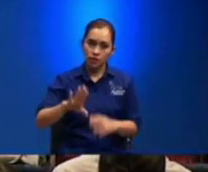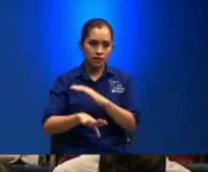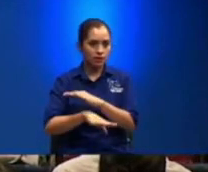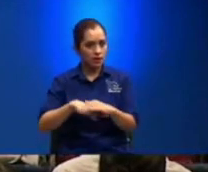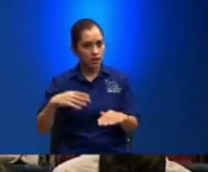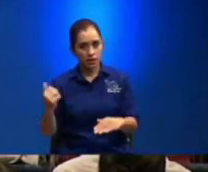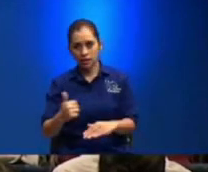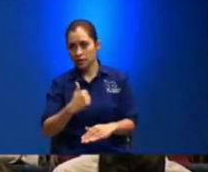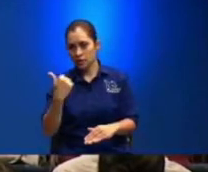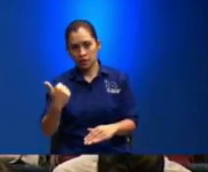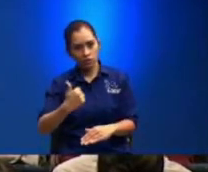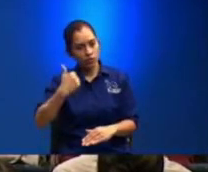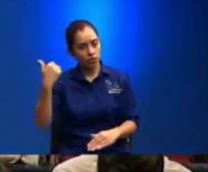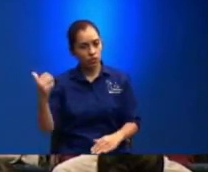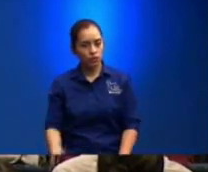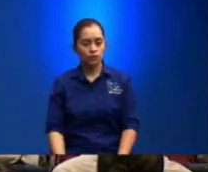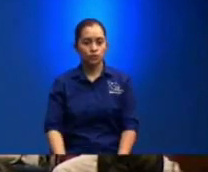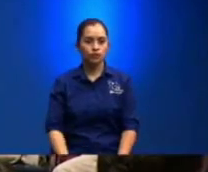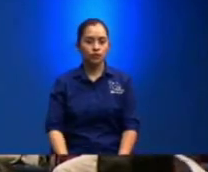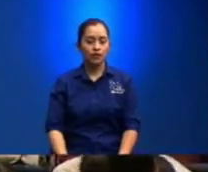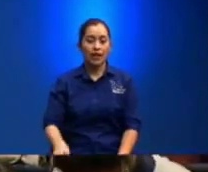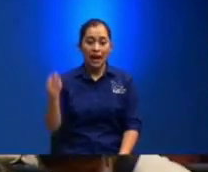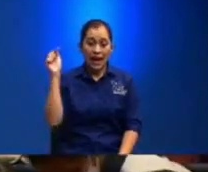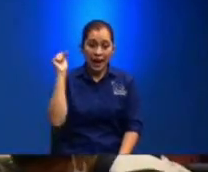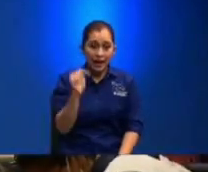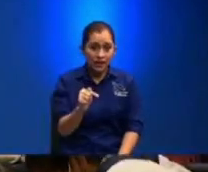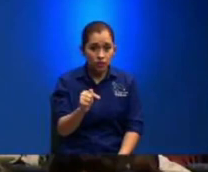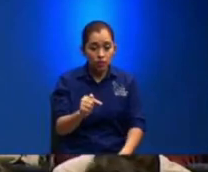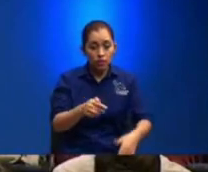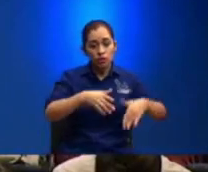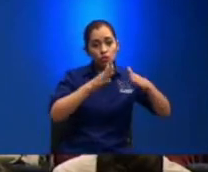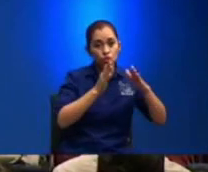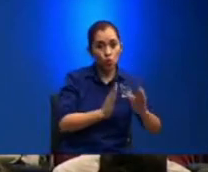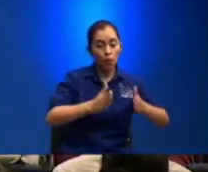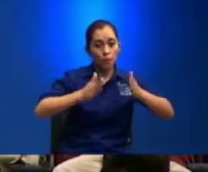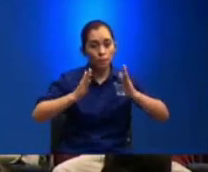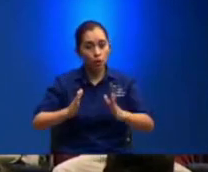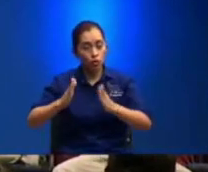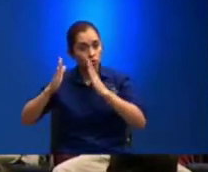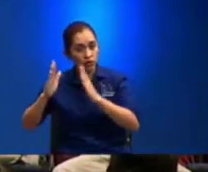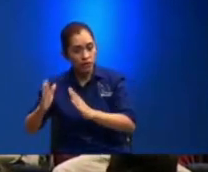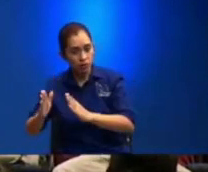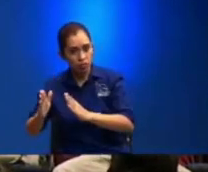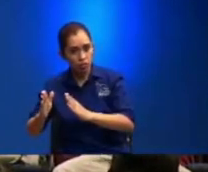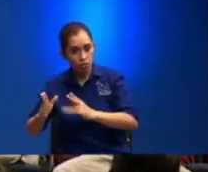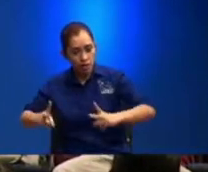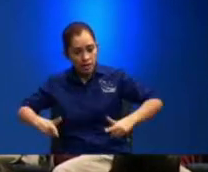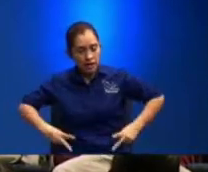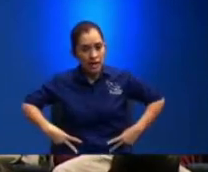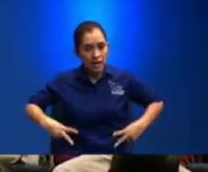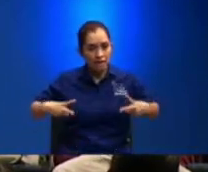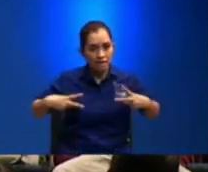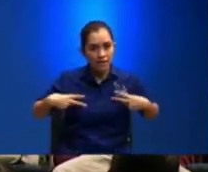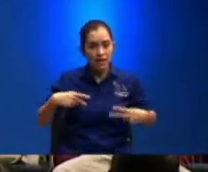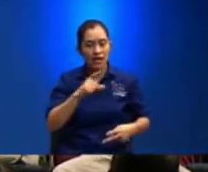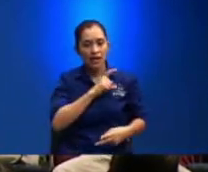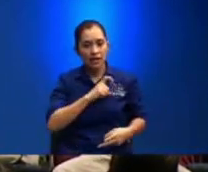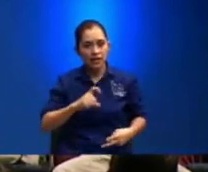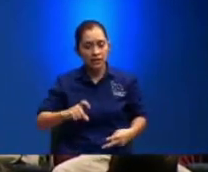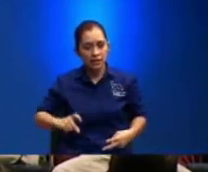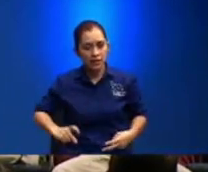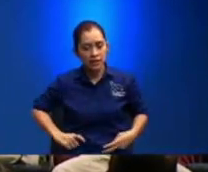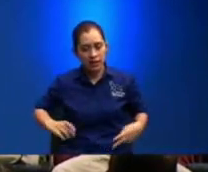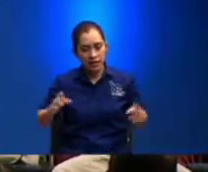entonces un proceso que llevamos de nuestra vida cristiana en donde dios nos va quitando va sacando del reino de las tinieblas